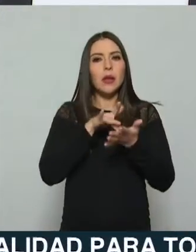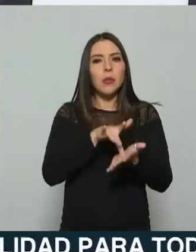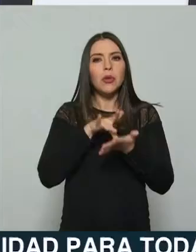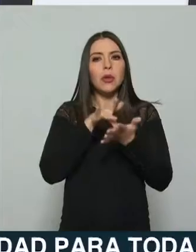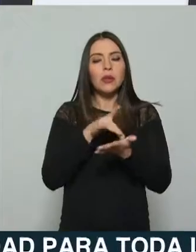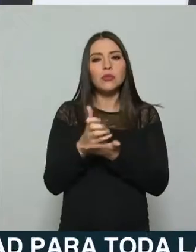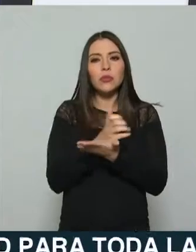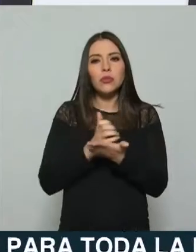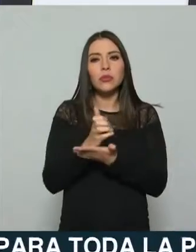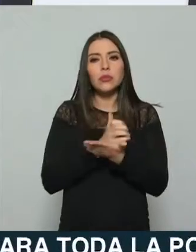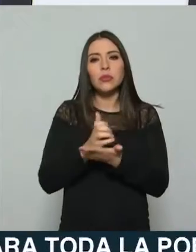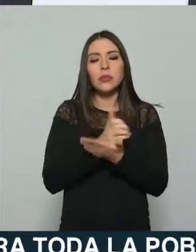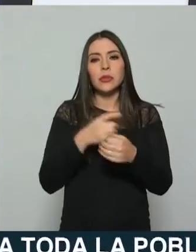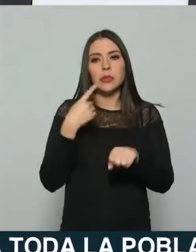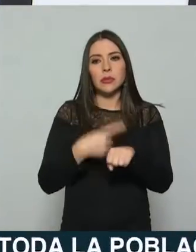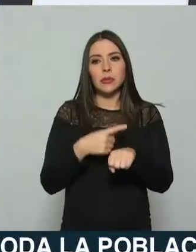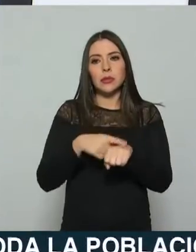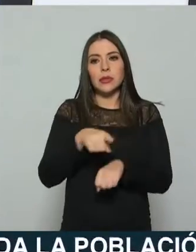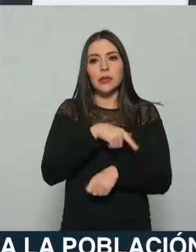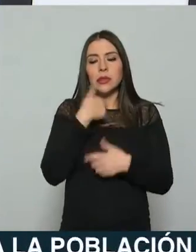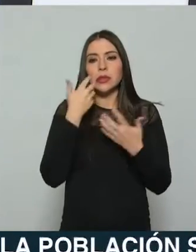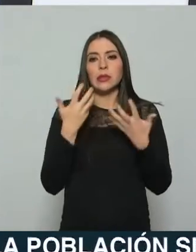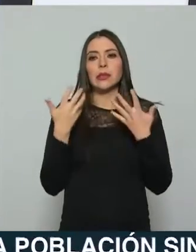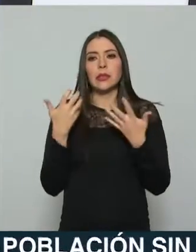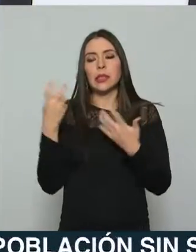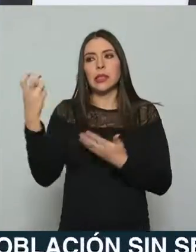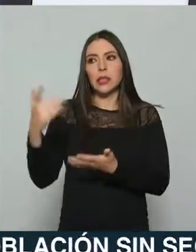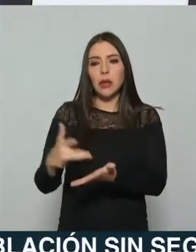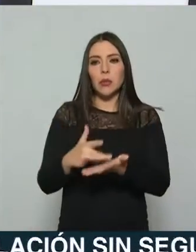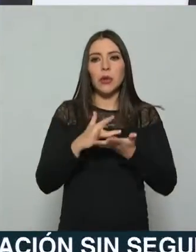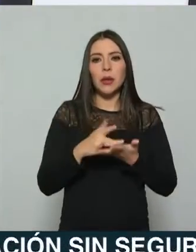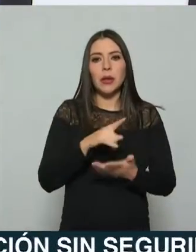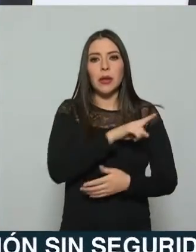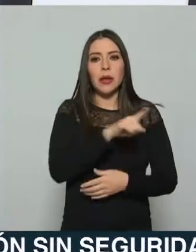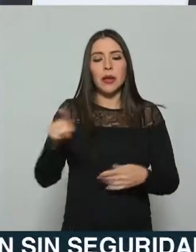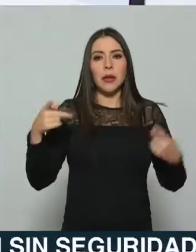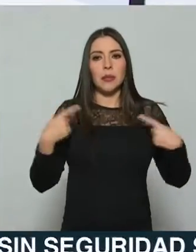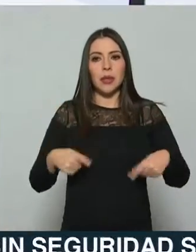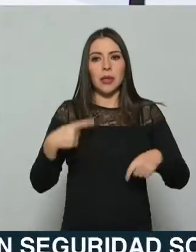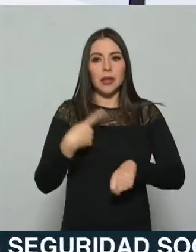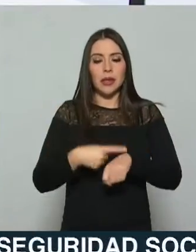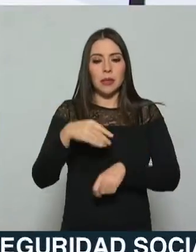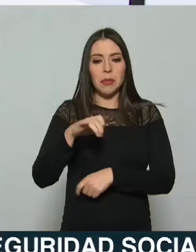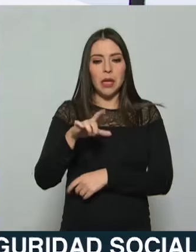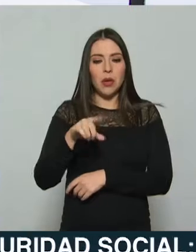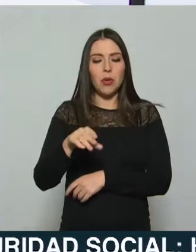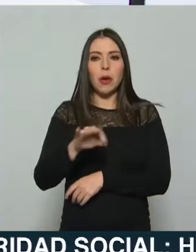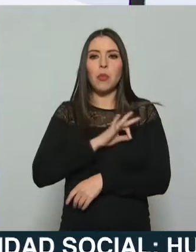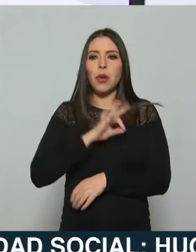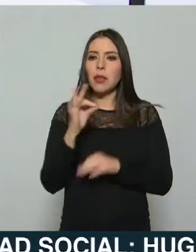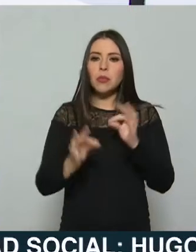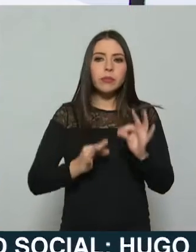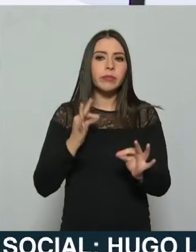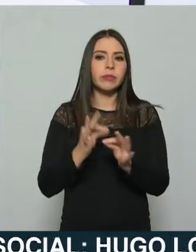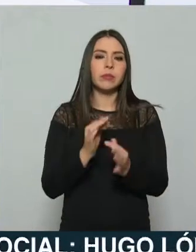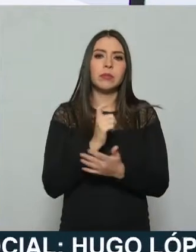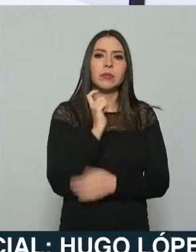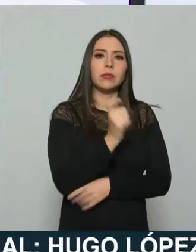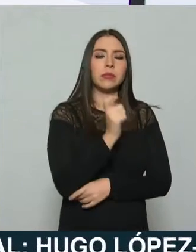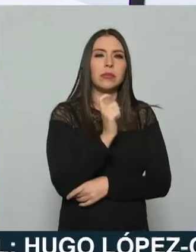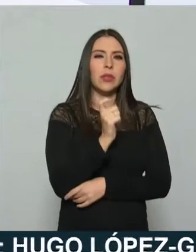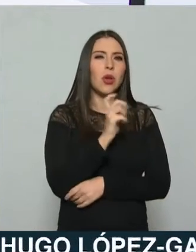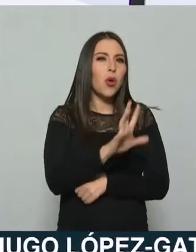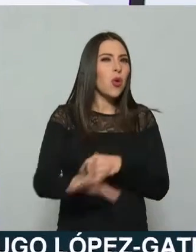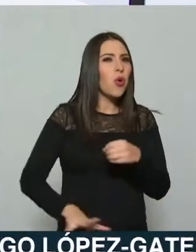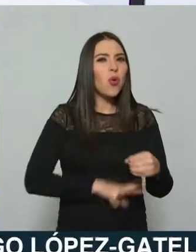la enfermedad. Nosotros lo que estamos buscando es precisamente eso. O sea, que los pacientes de mieloma múltiple estén cubiertos por el INSABI y